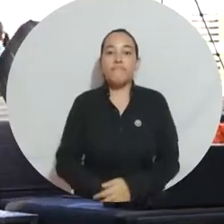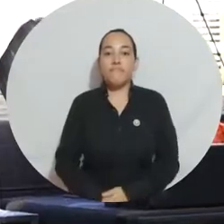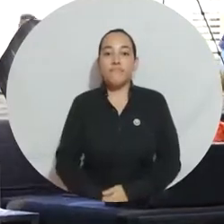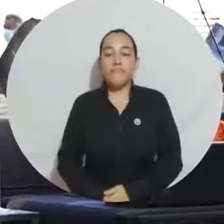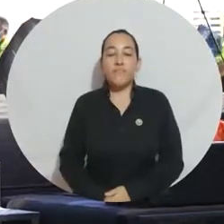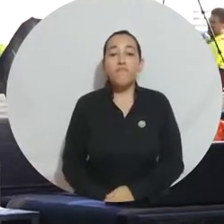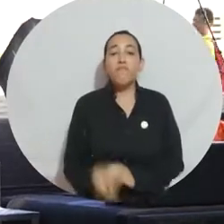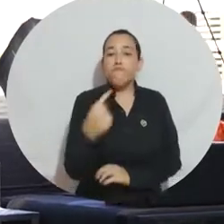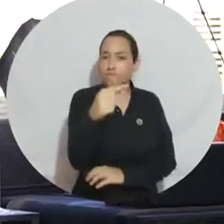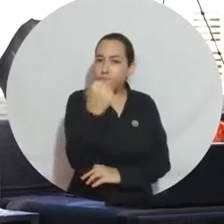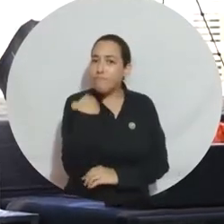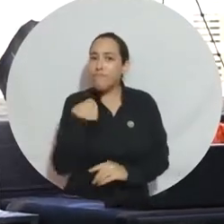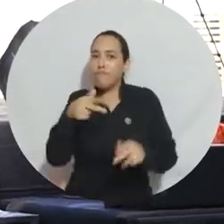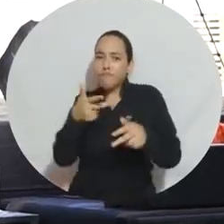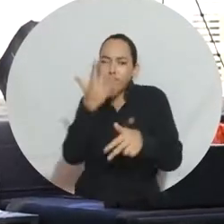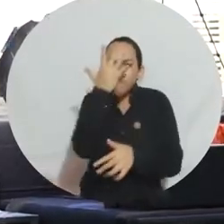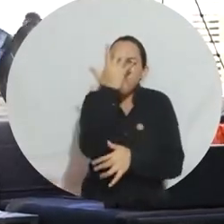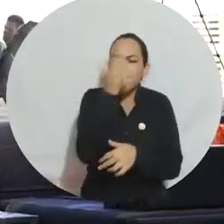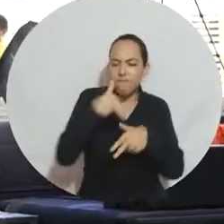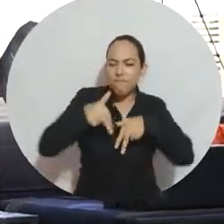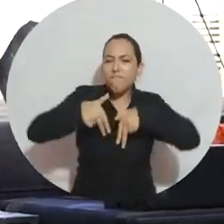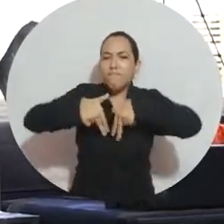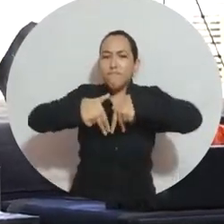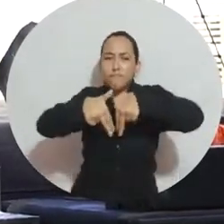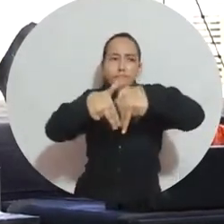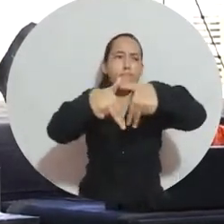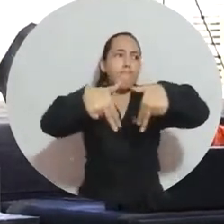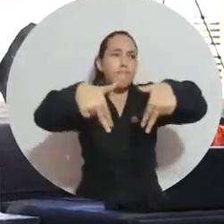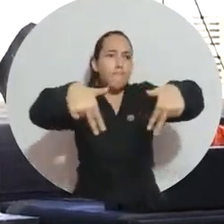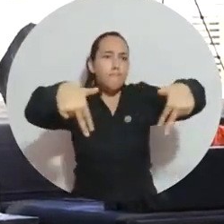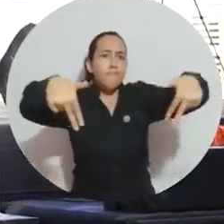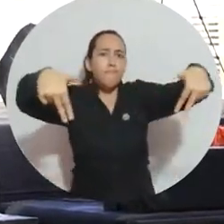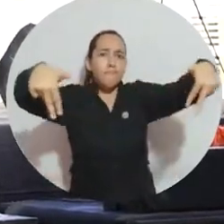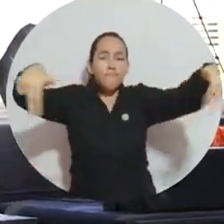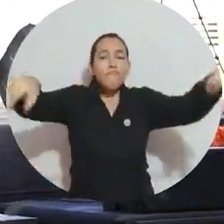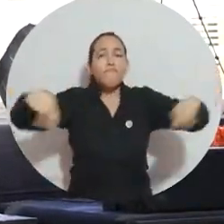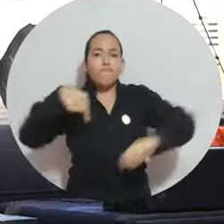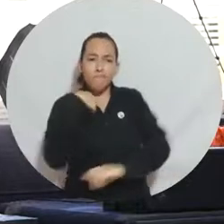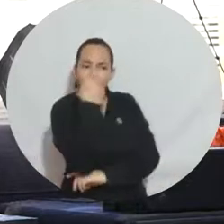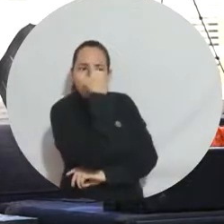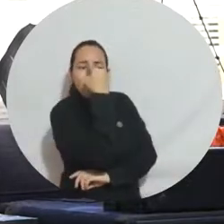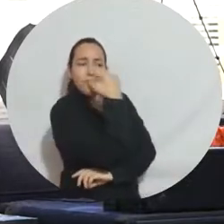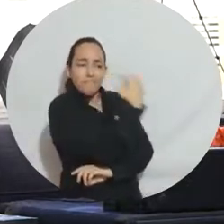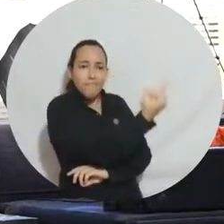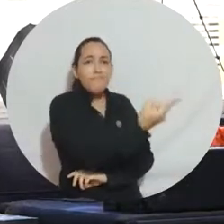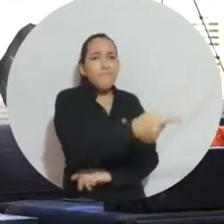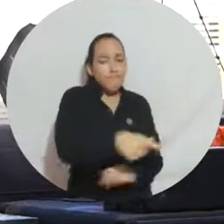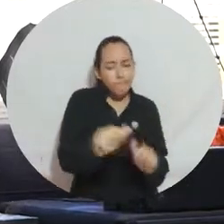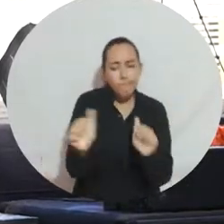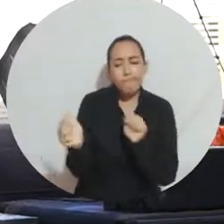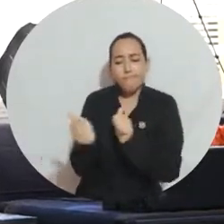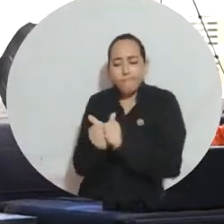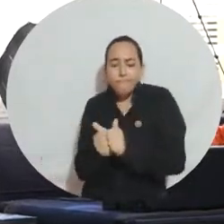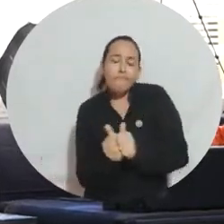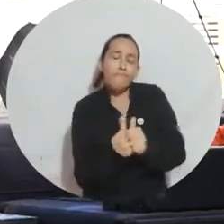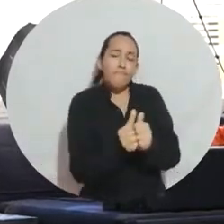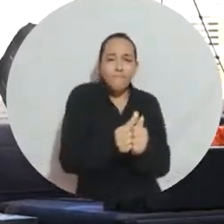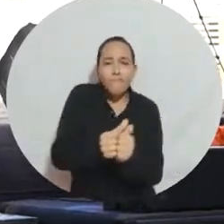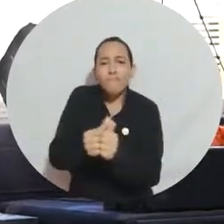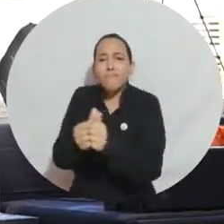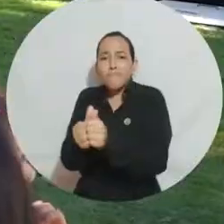Pregúntale al camino no sé por qué no se paró tú sabes la respuesta siempre